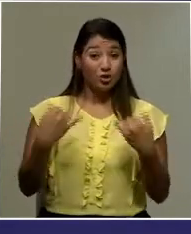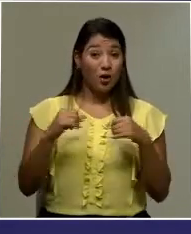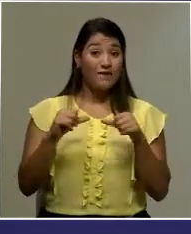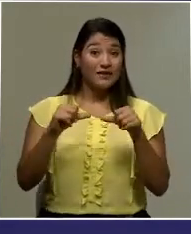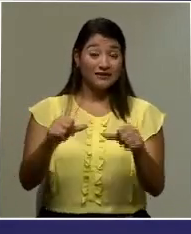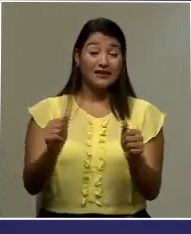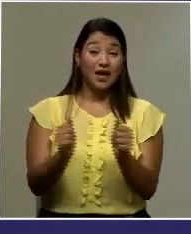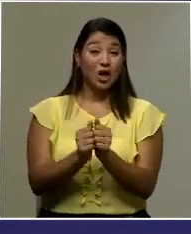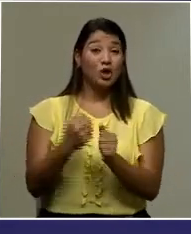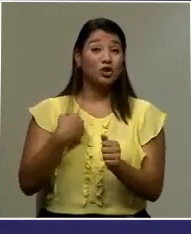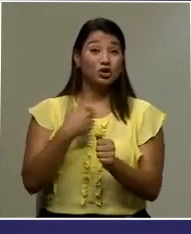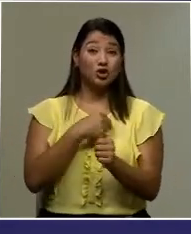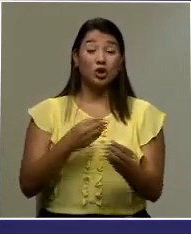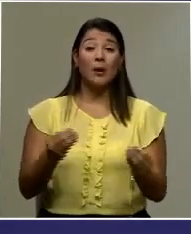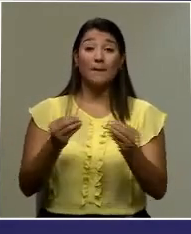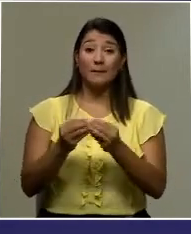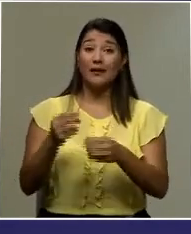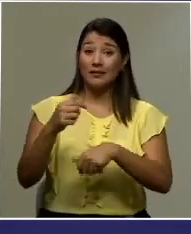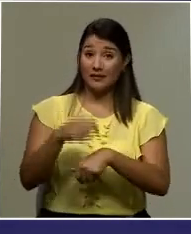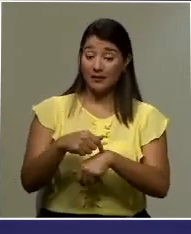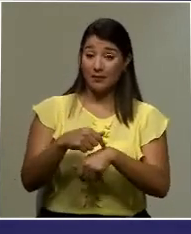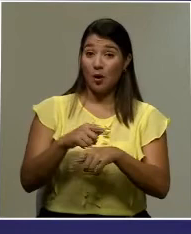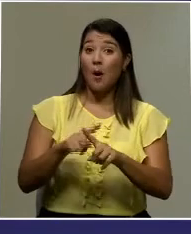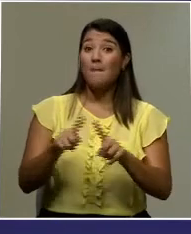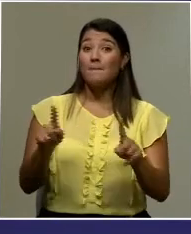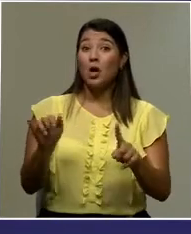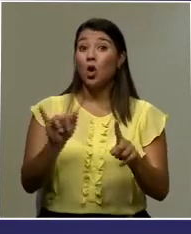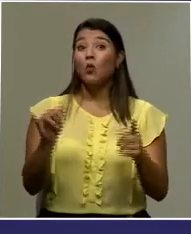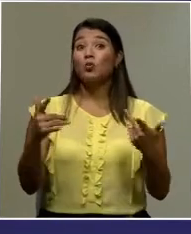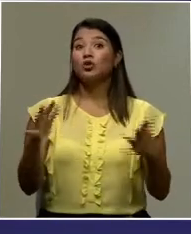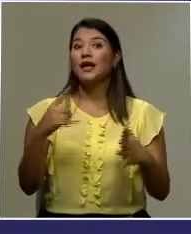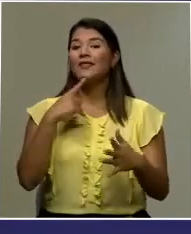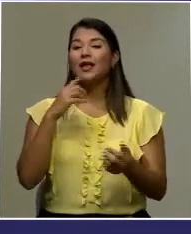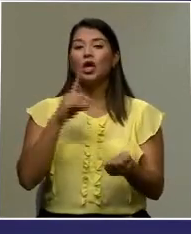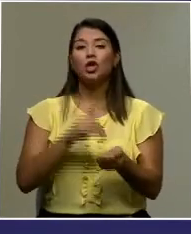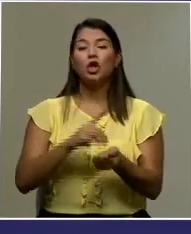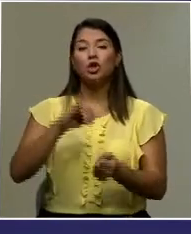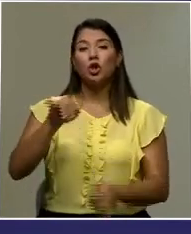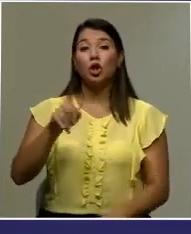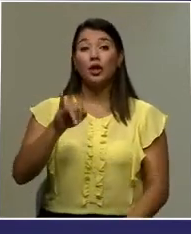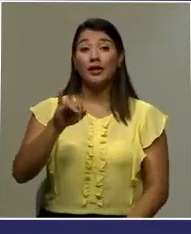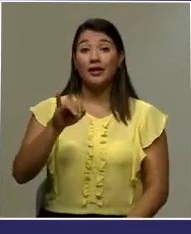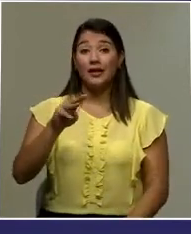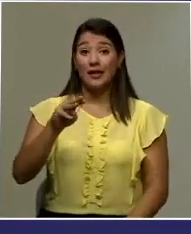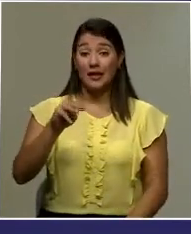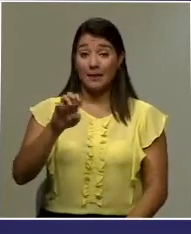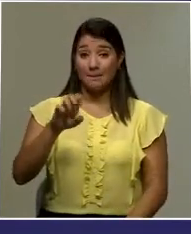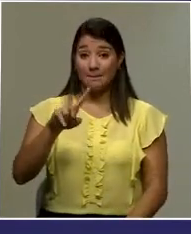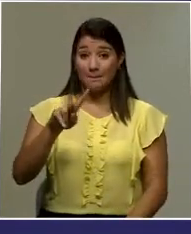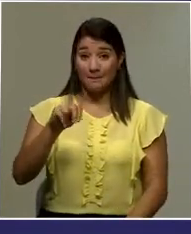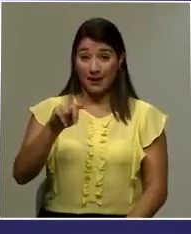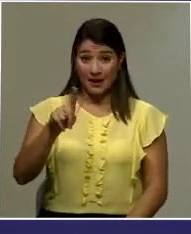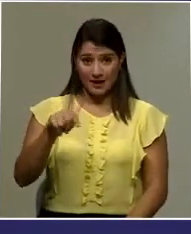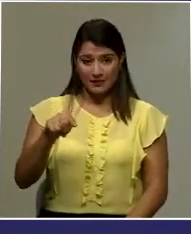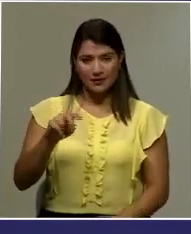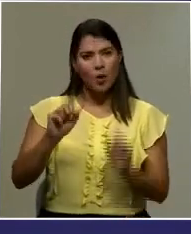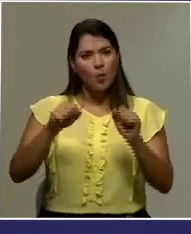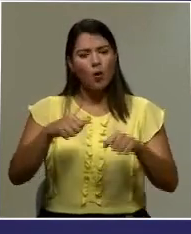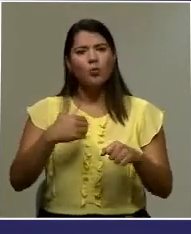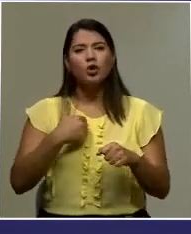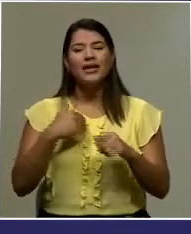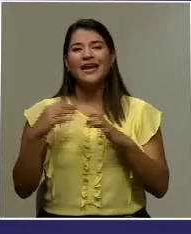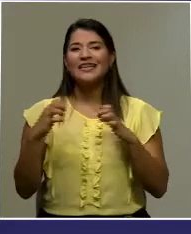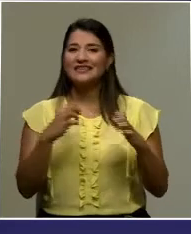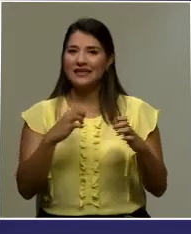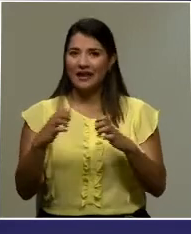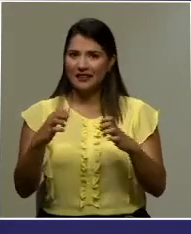nosotros un tiempo más, pero ya vemos, como decía el doctor Jiménez, hay estrategias efectivas que nos permiten